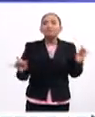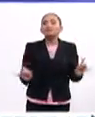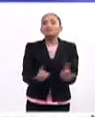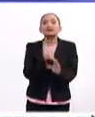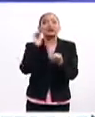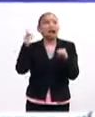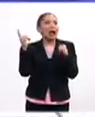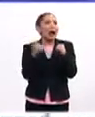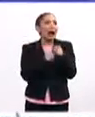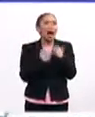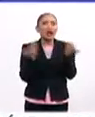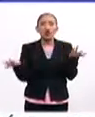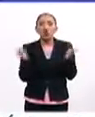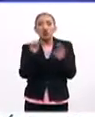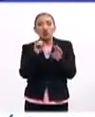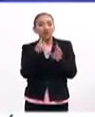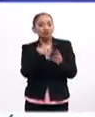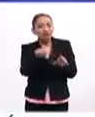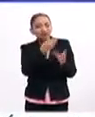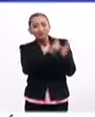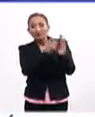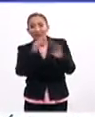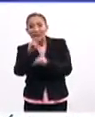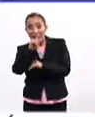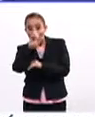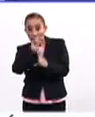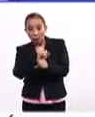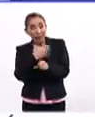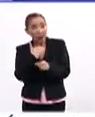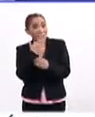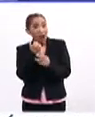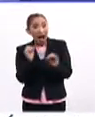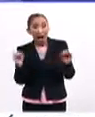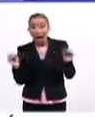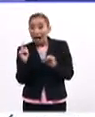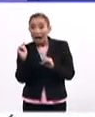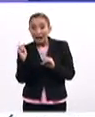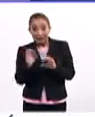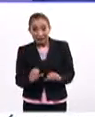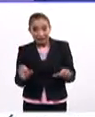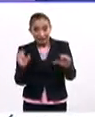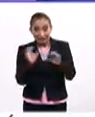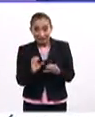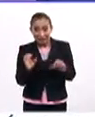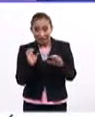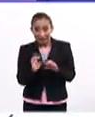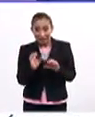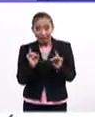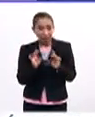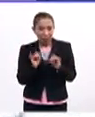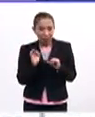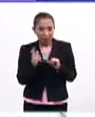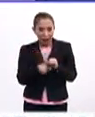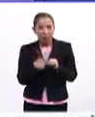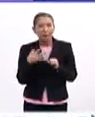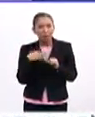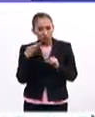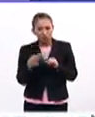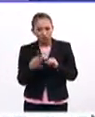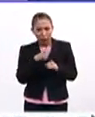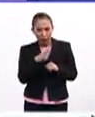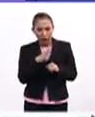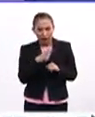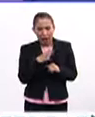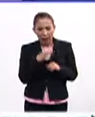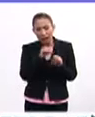cualquier circunstancia en el aula de las telesecundarias no se cuenta con la tecnología, por lo cual, por el motivo que sea, pero que es real, que